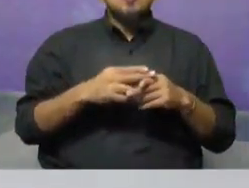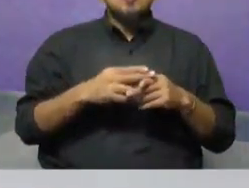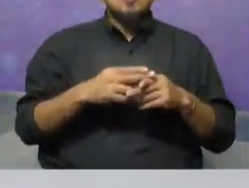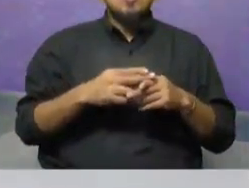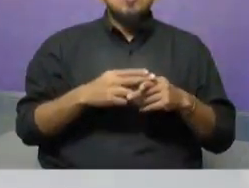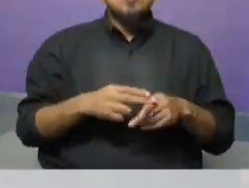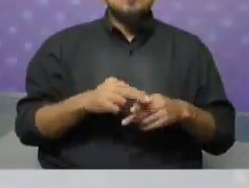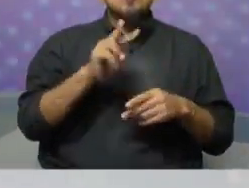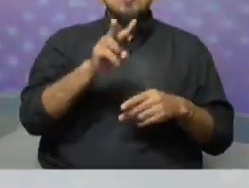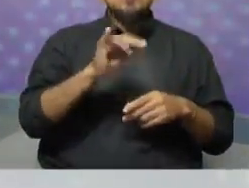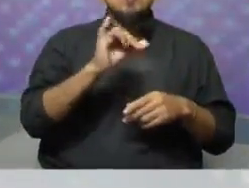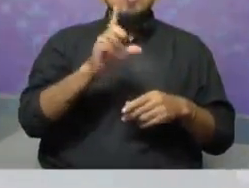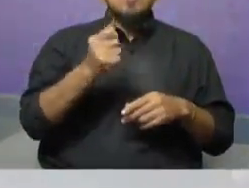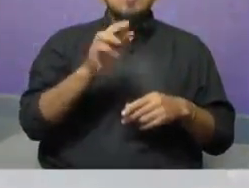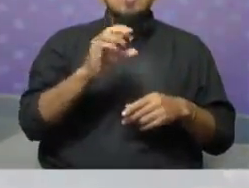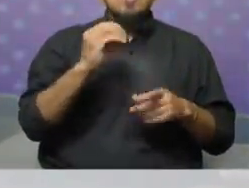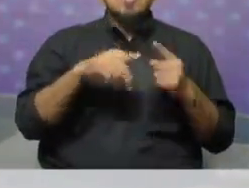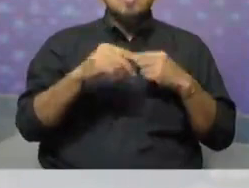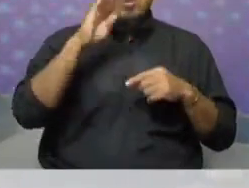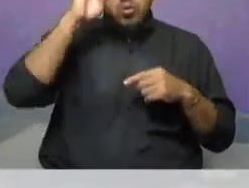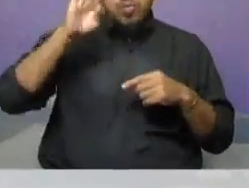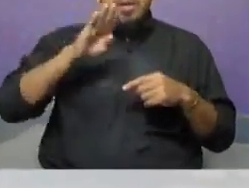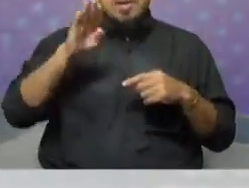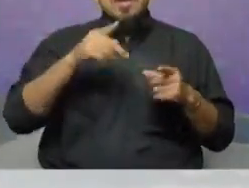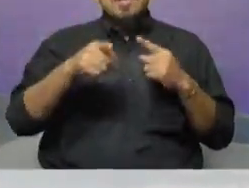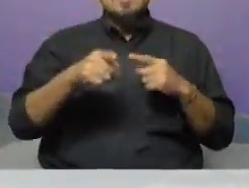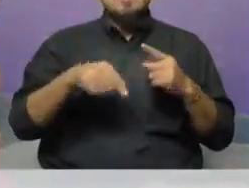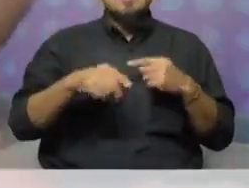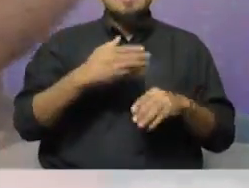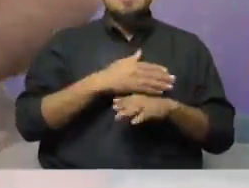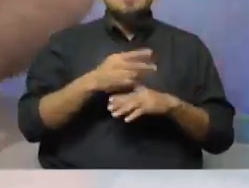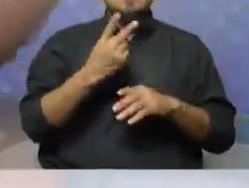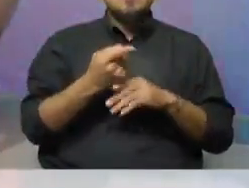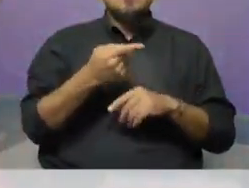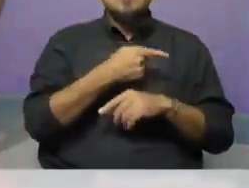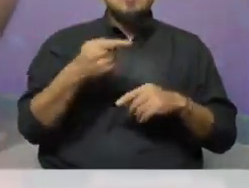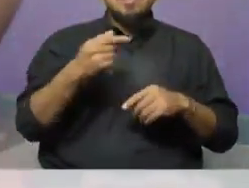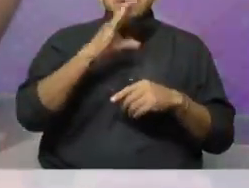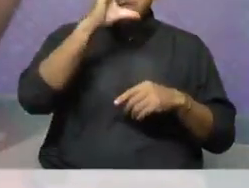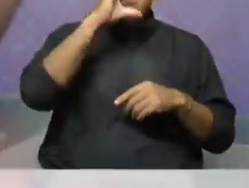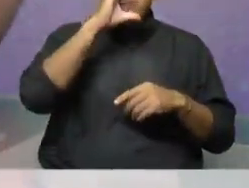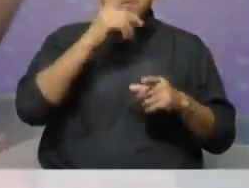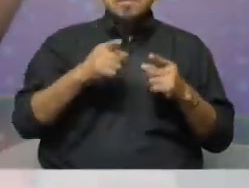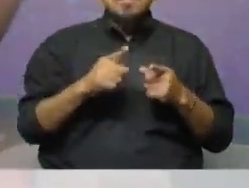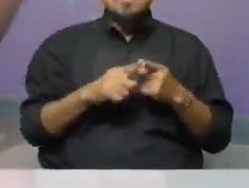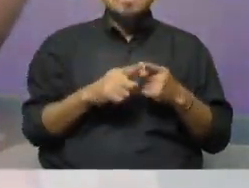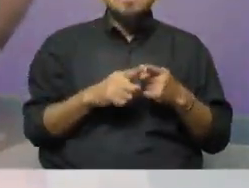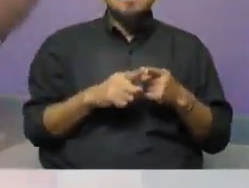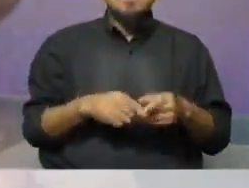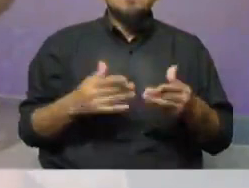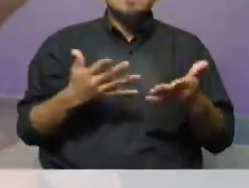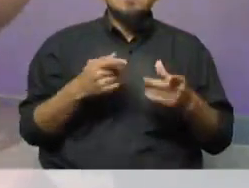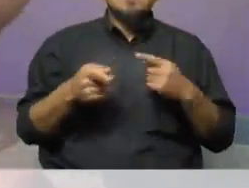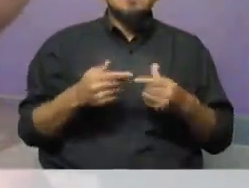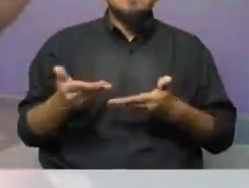Carlos Páez Vilaró, exactamente, en honor a esos 100 años. Que van a ser dentro de un par de semanas, ya en febrero. Eso mismo. Bueno, Divino, ahora en un ratito la